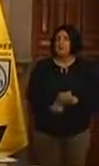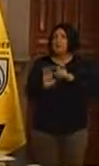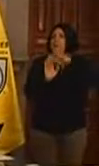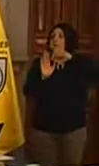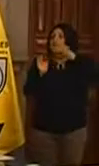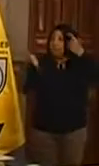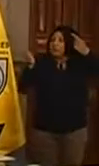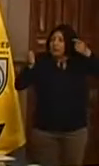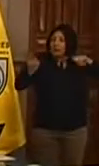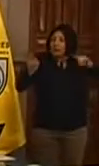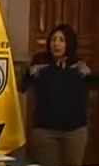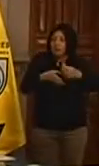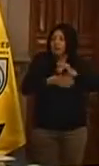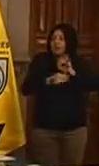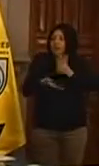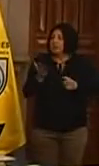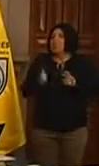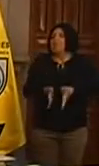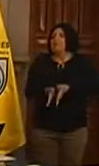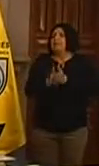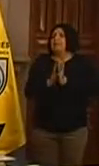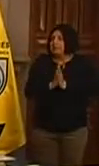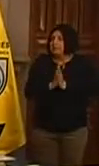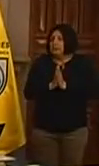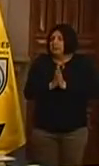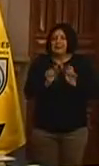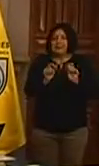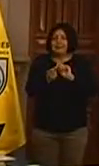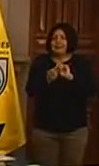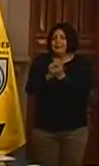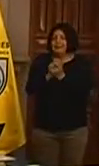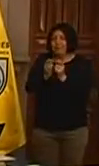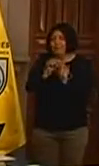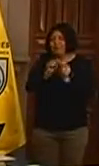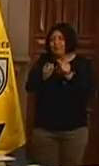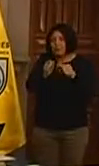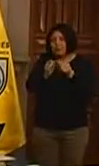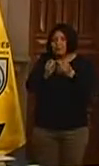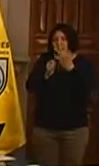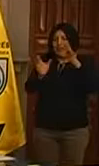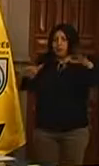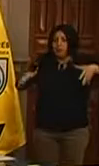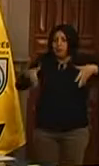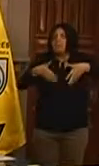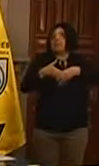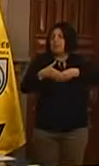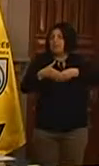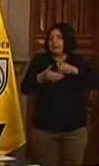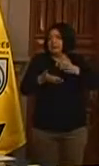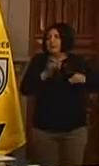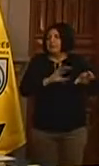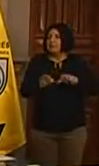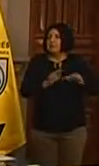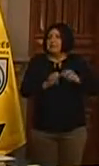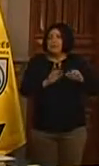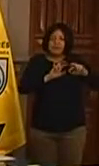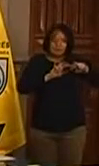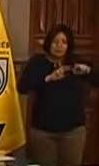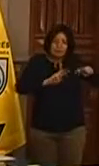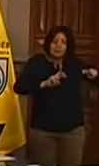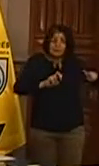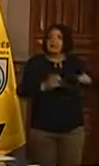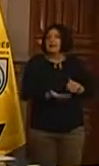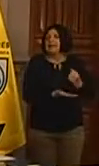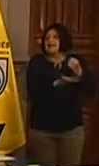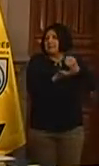Proyecto de acuerdo de consejo que aprueba la suscripción de la adenda número 1 al convenio específico para la elaboración de estudio de